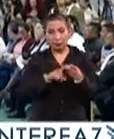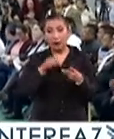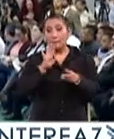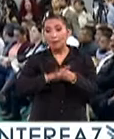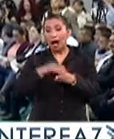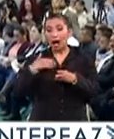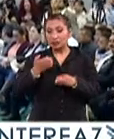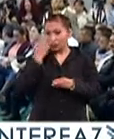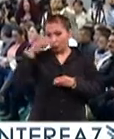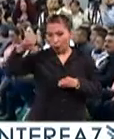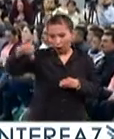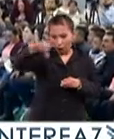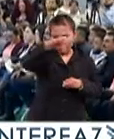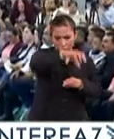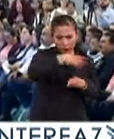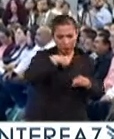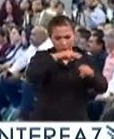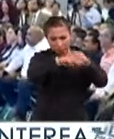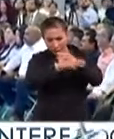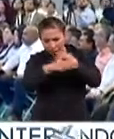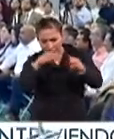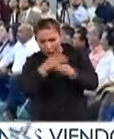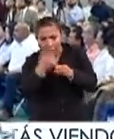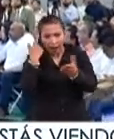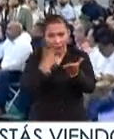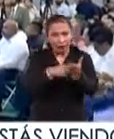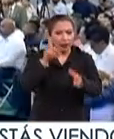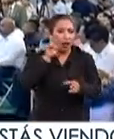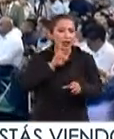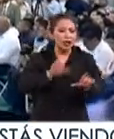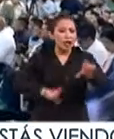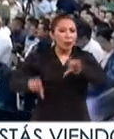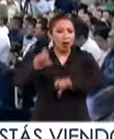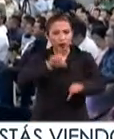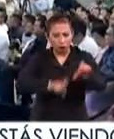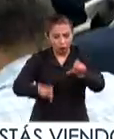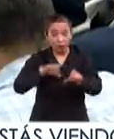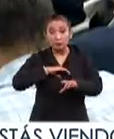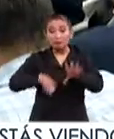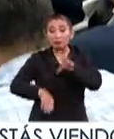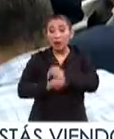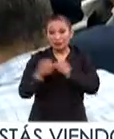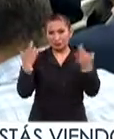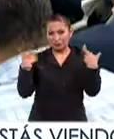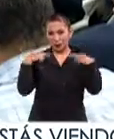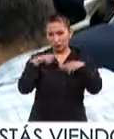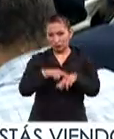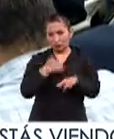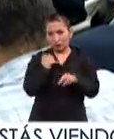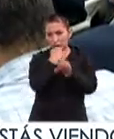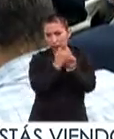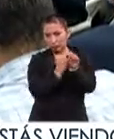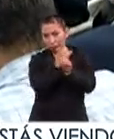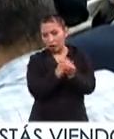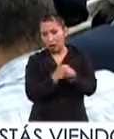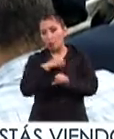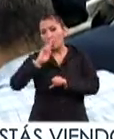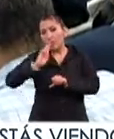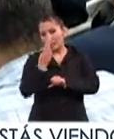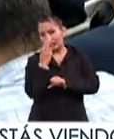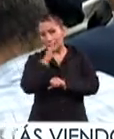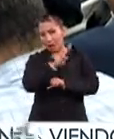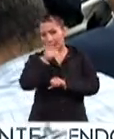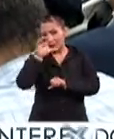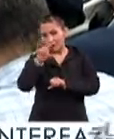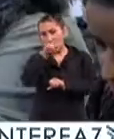ampliar la infraestructura y el equipamiento de aulas y laboratorios. Adicionalmente, catedráticos de la Universidad Autónoma de Baja